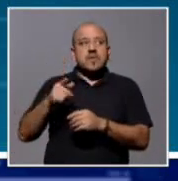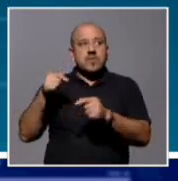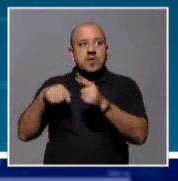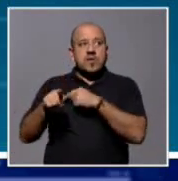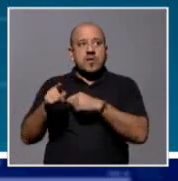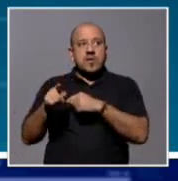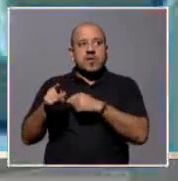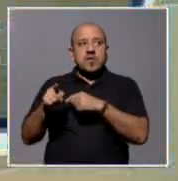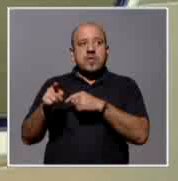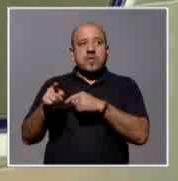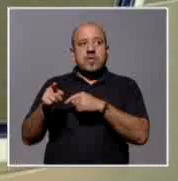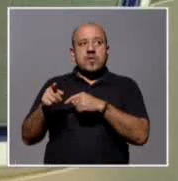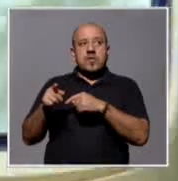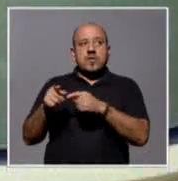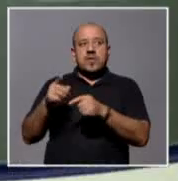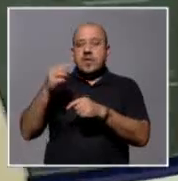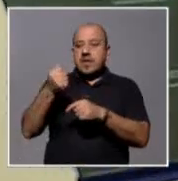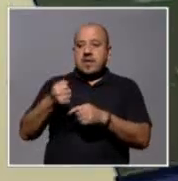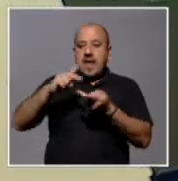está acá. El ADN